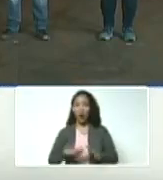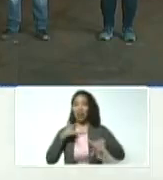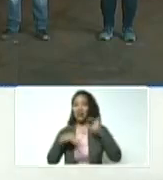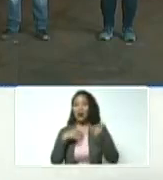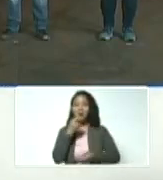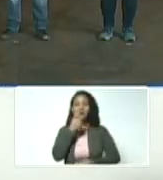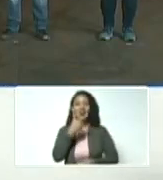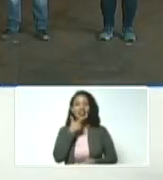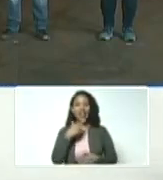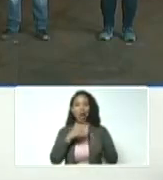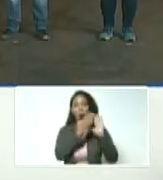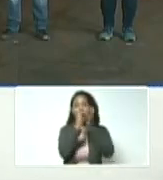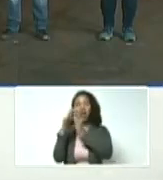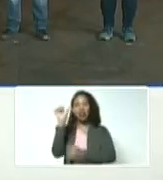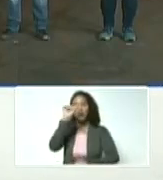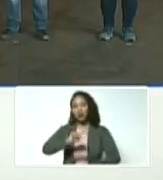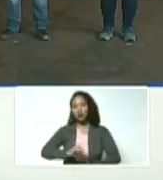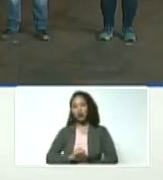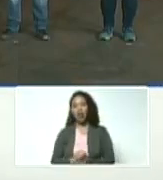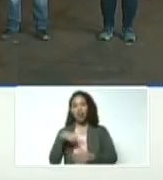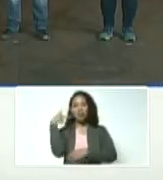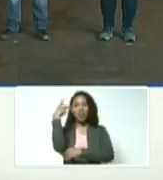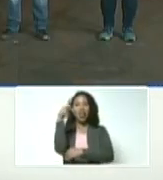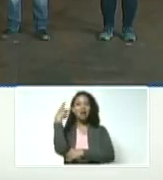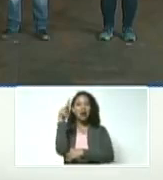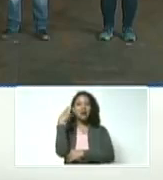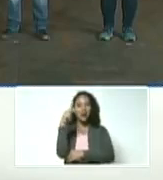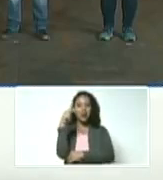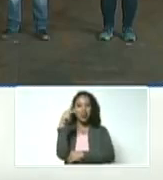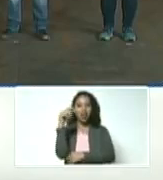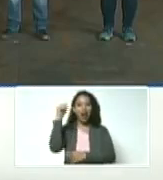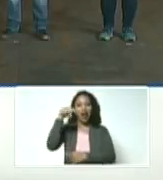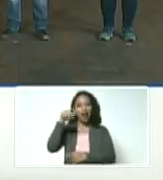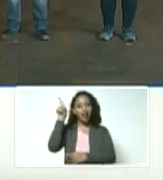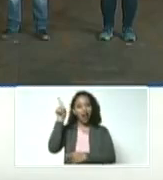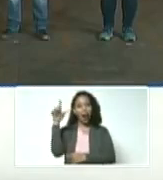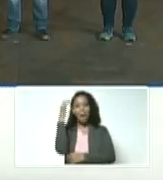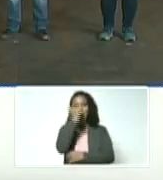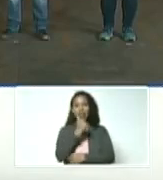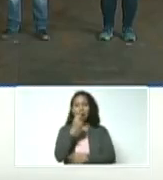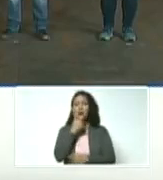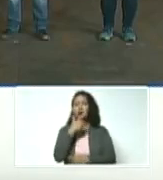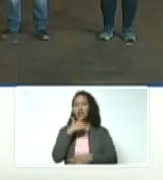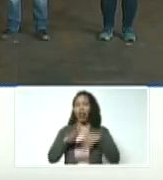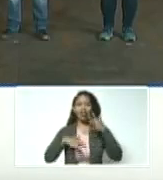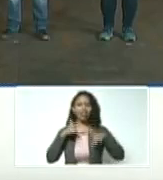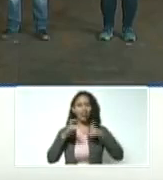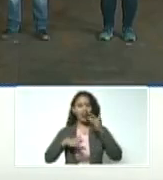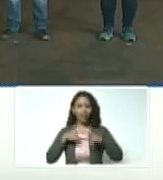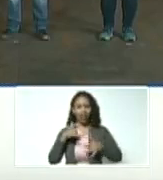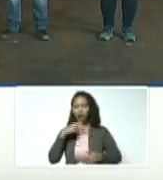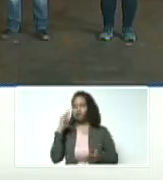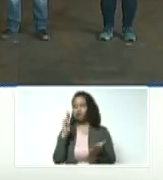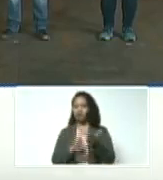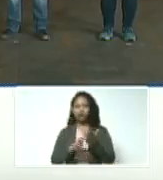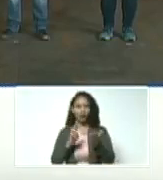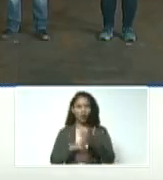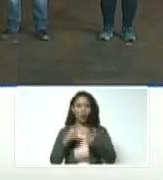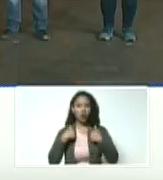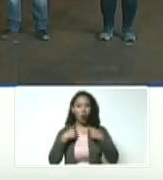comunidad del sur de la parroquia Miguel Peña. Bien bonito estuvo ese acto, de verdad. Me dejó